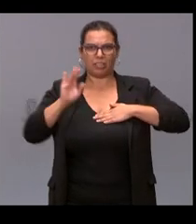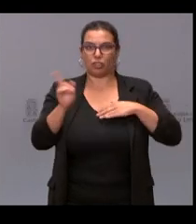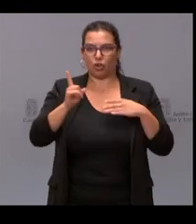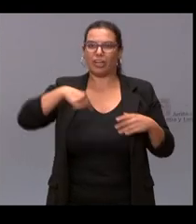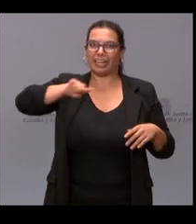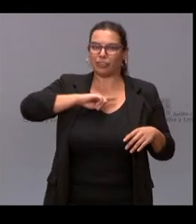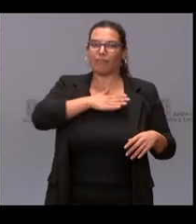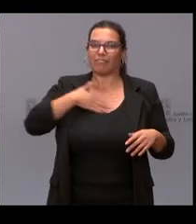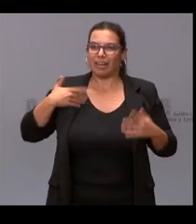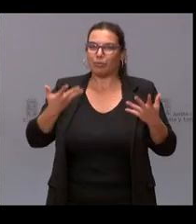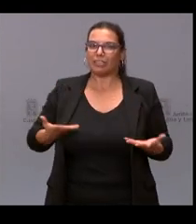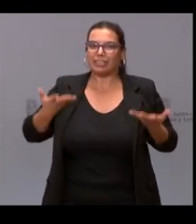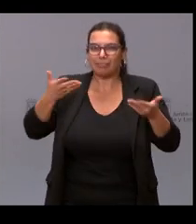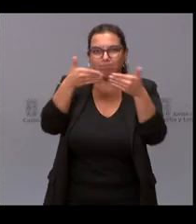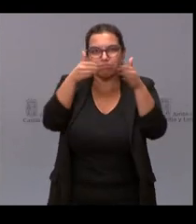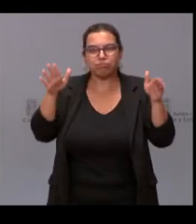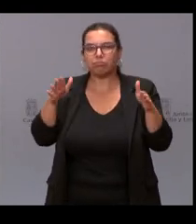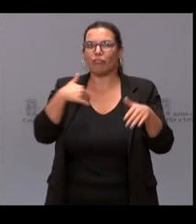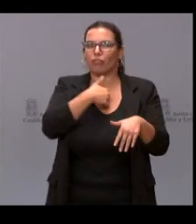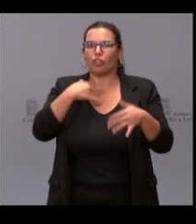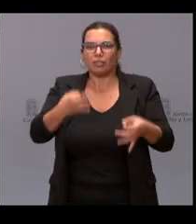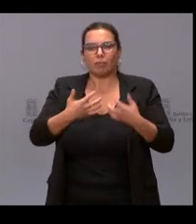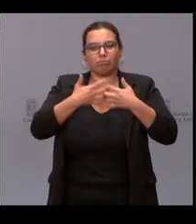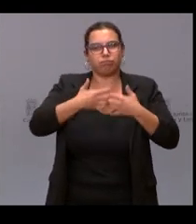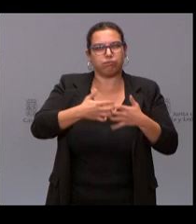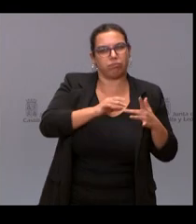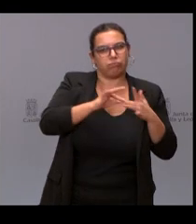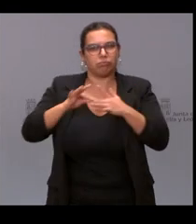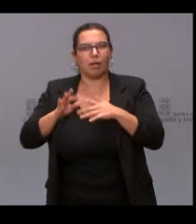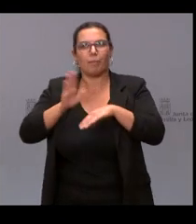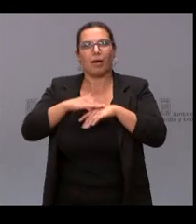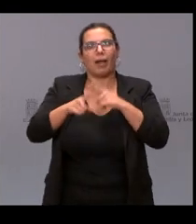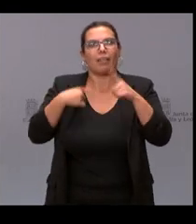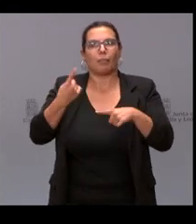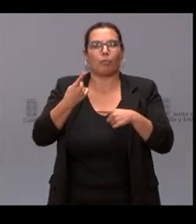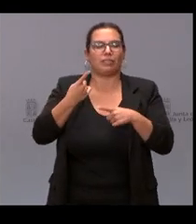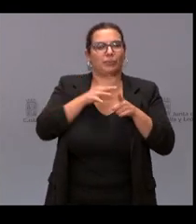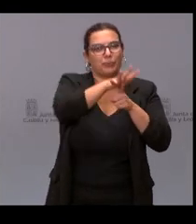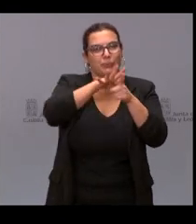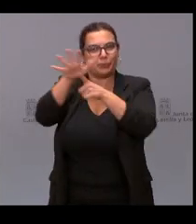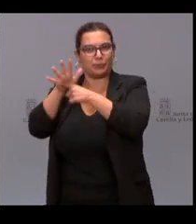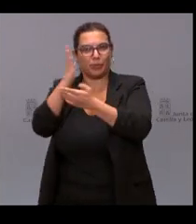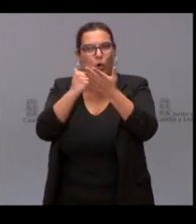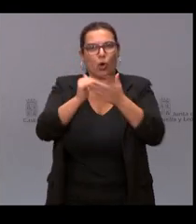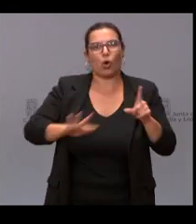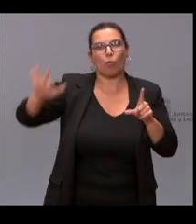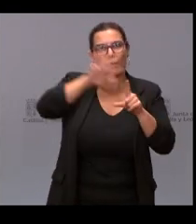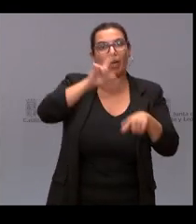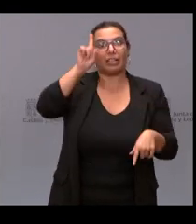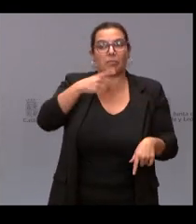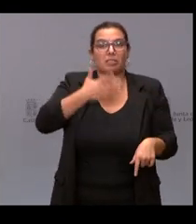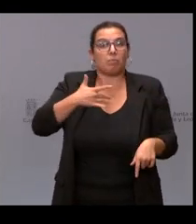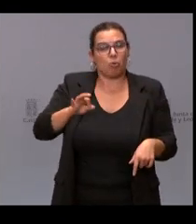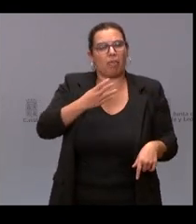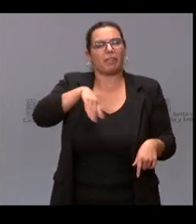y siempre lo he dicho, un papel claramente de motor y de dinamizador del conjunto de nuestra comunidad autónoma y, por qué no decirlo, también del conjunto